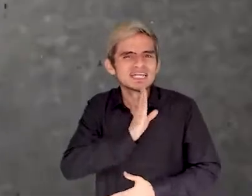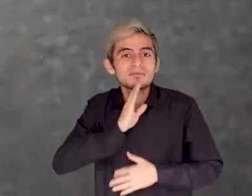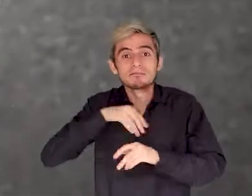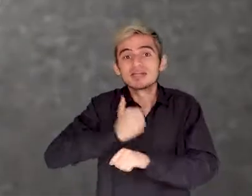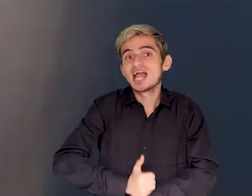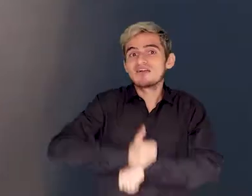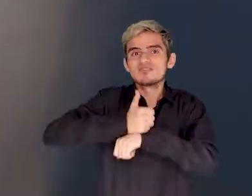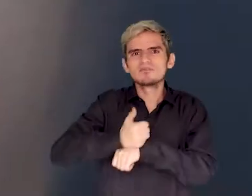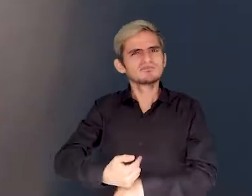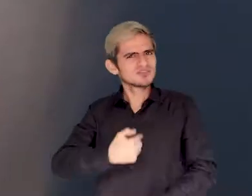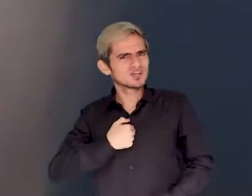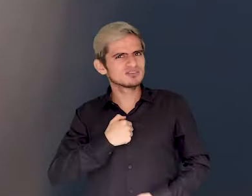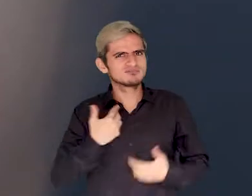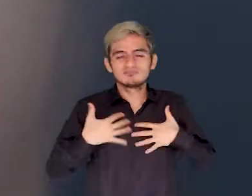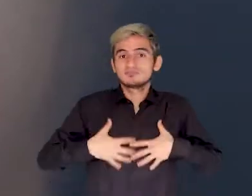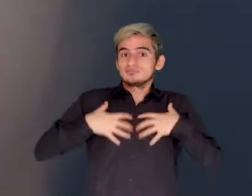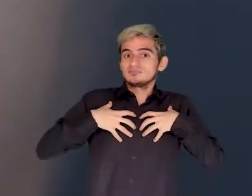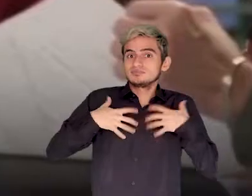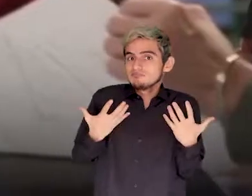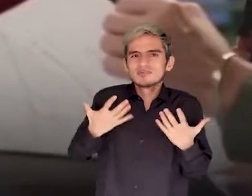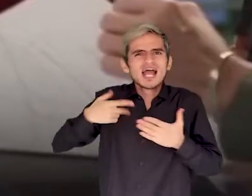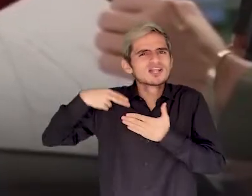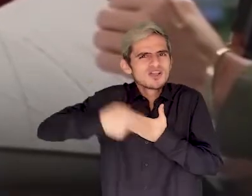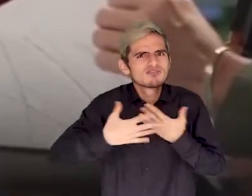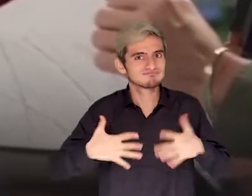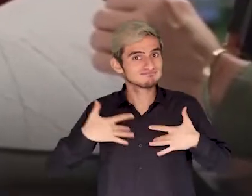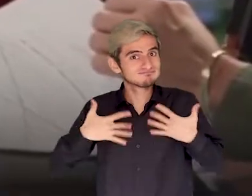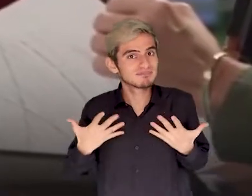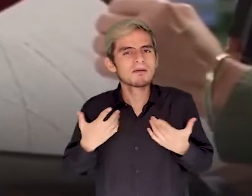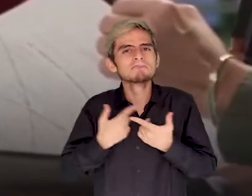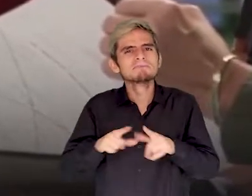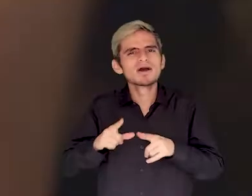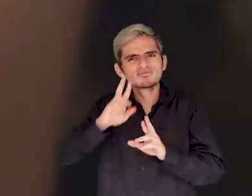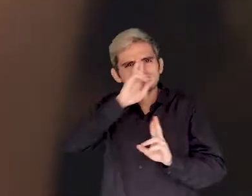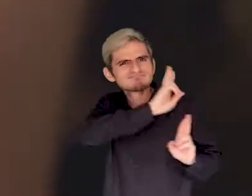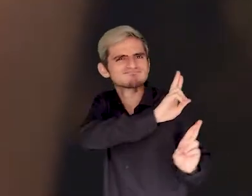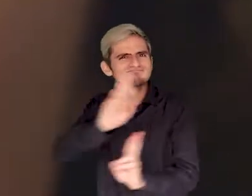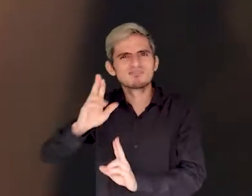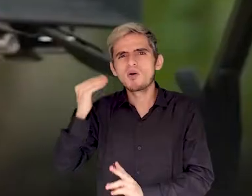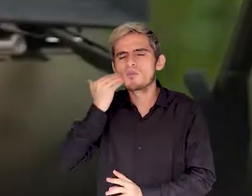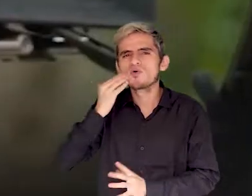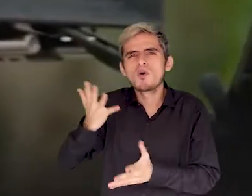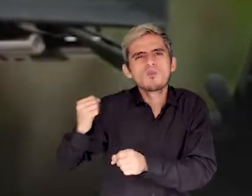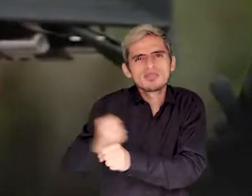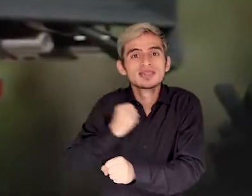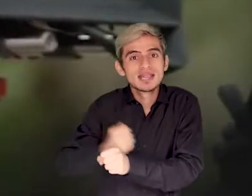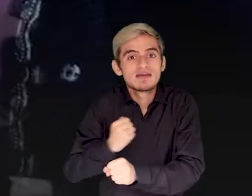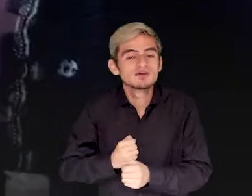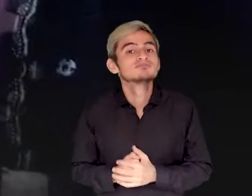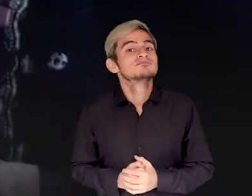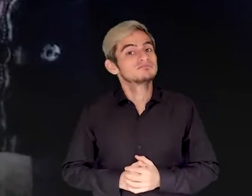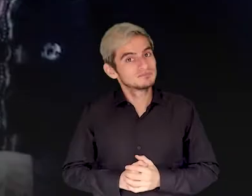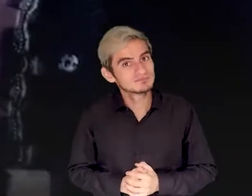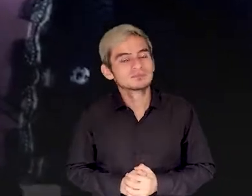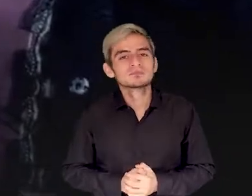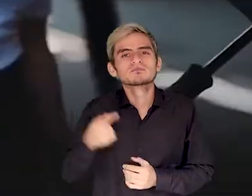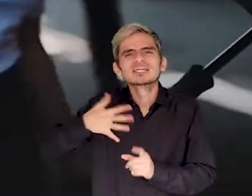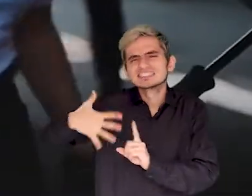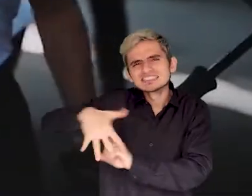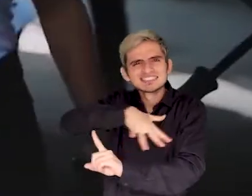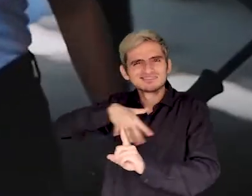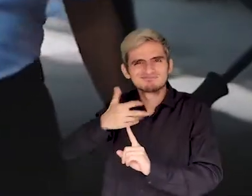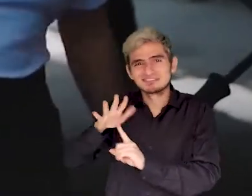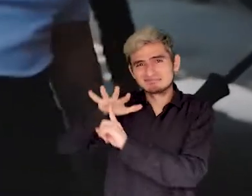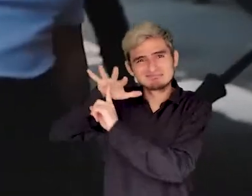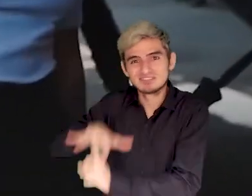directores que nos han hecho vibrar con sus historias. Pero poco hemos reconocido el trabajo y talento de mujeres que, a pesar del contexto que